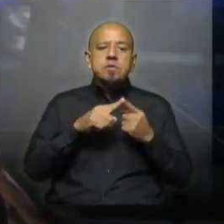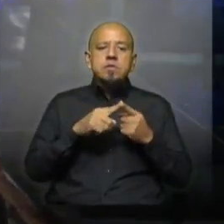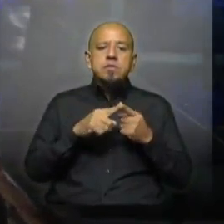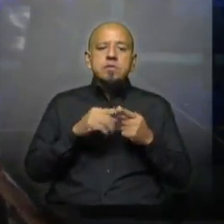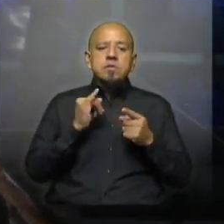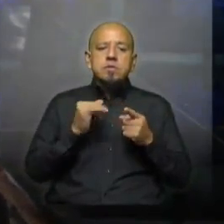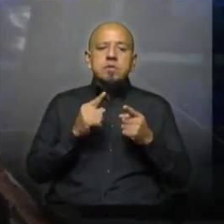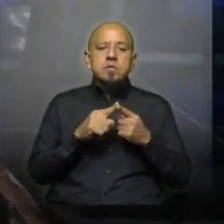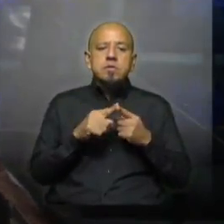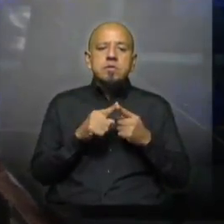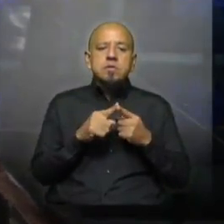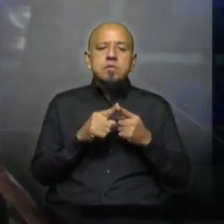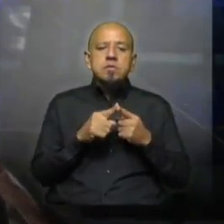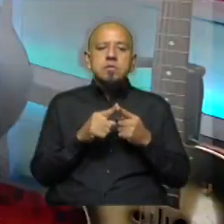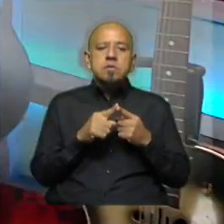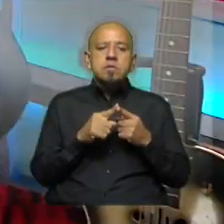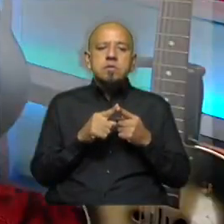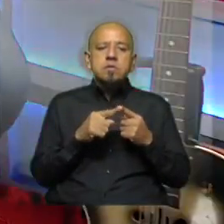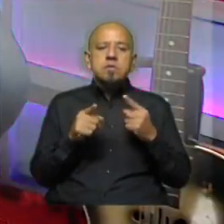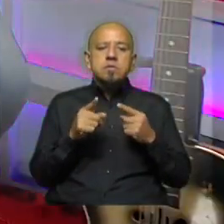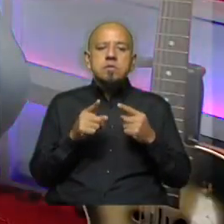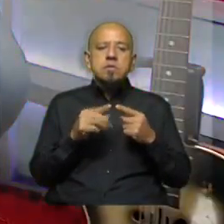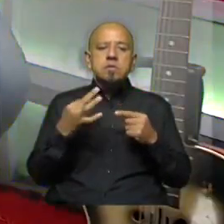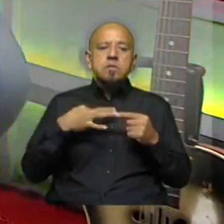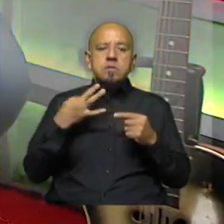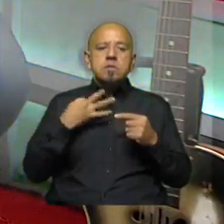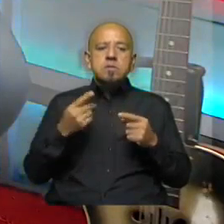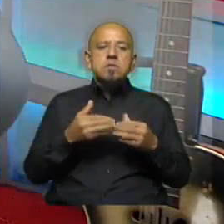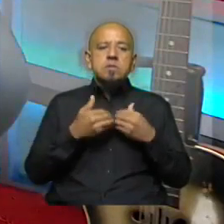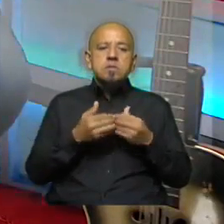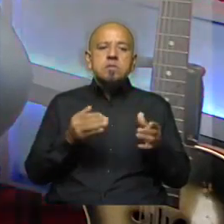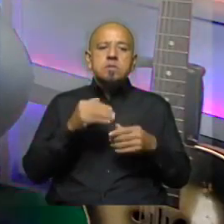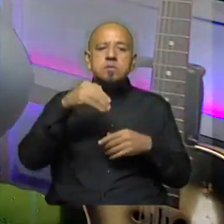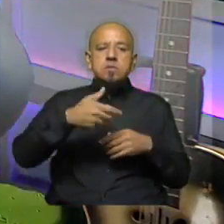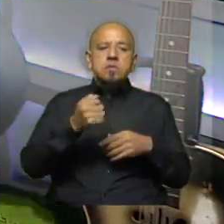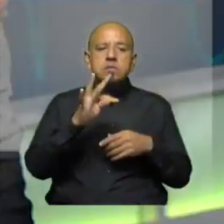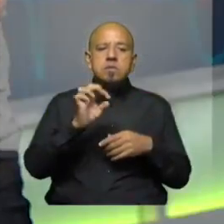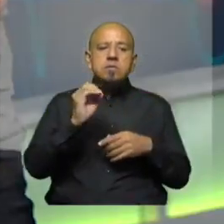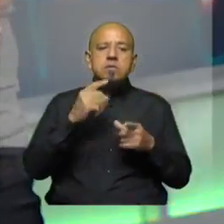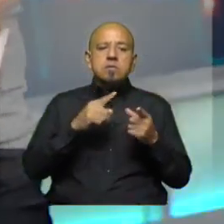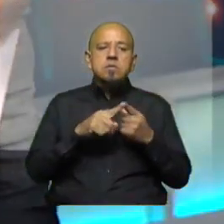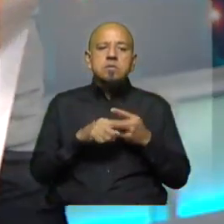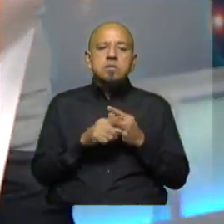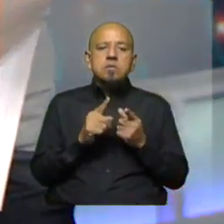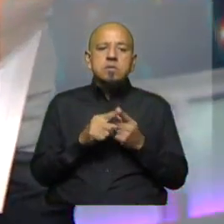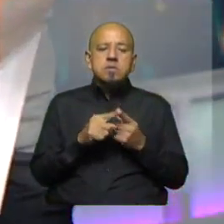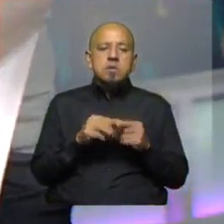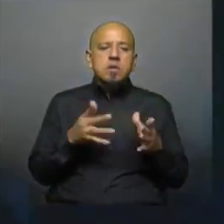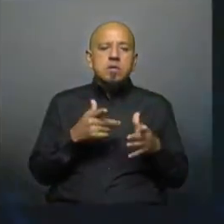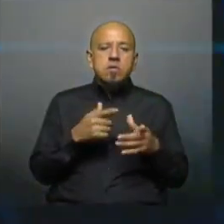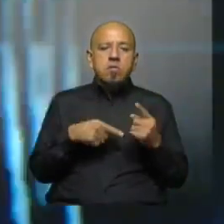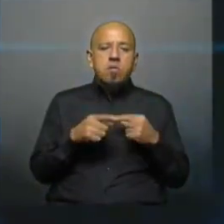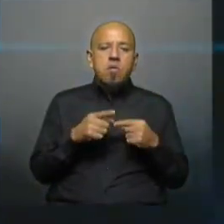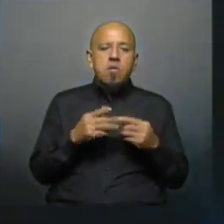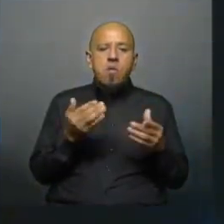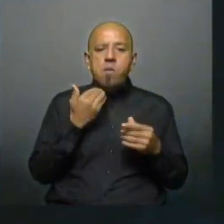sí. Venimos arrancando varios años, los venimos empezando en Plaza Mateo, si no me equivoco. ¿Qué les gusta tanto de tocar en ese lugar? Y